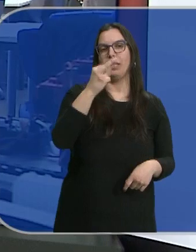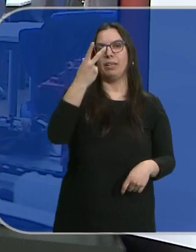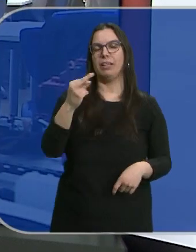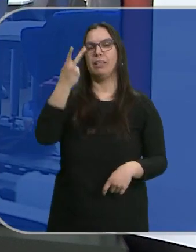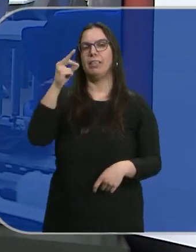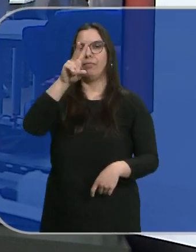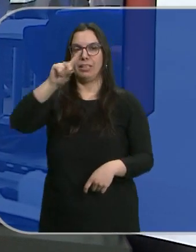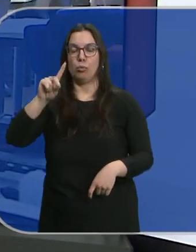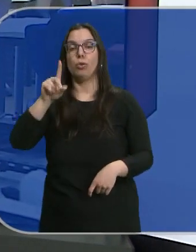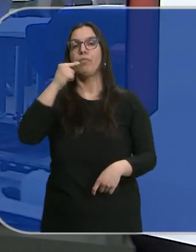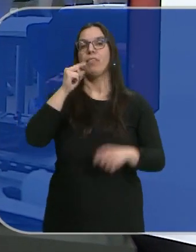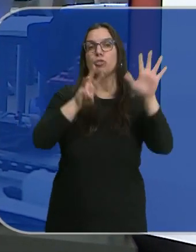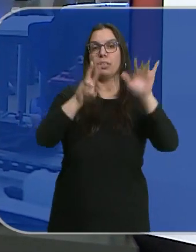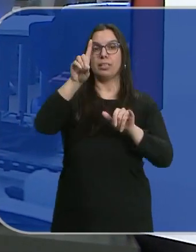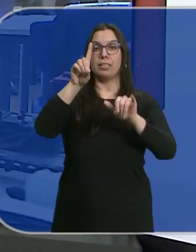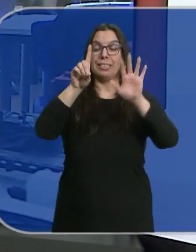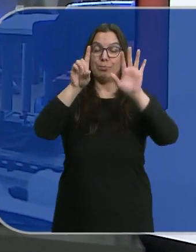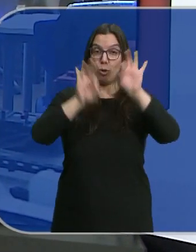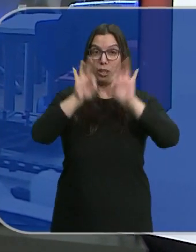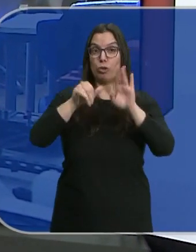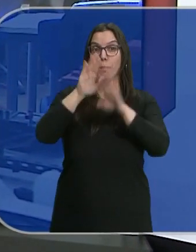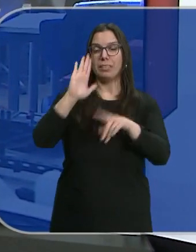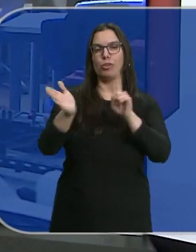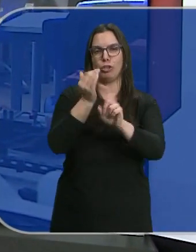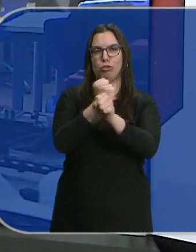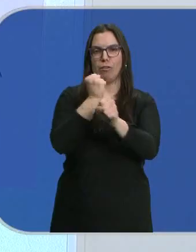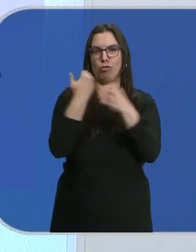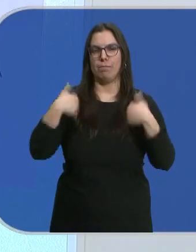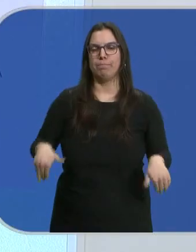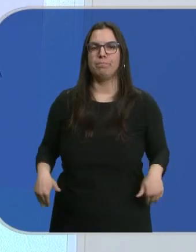2020-2021. Más del 86% había encontrado trabajo.